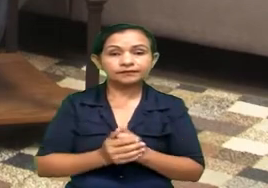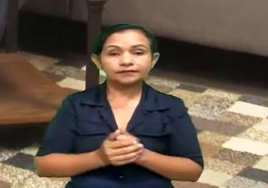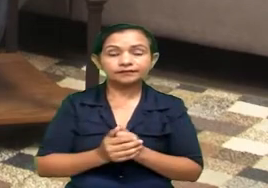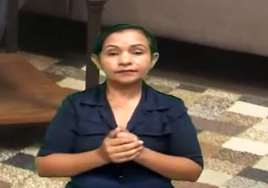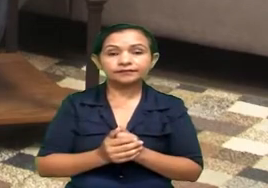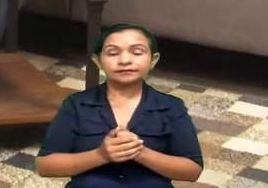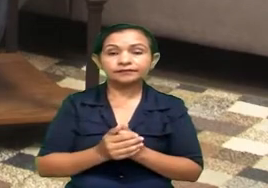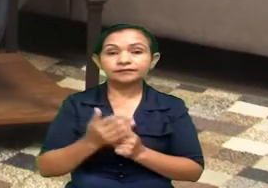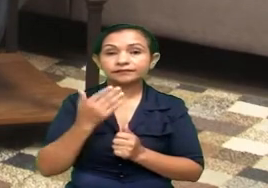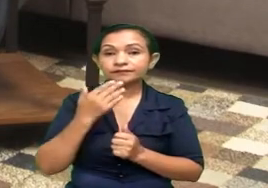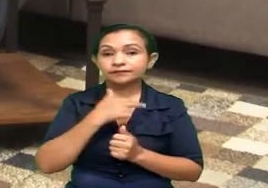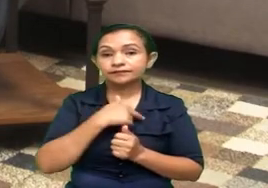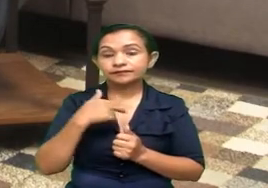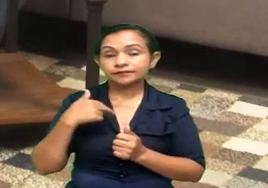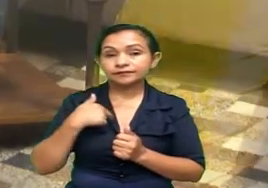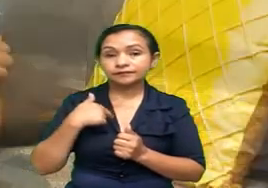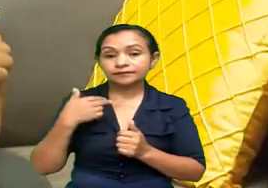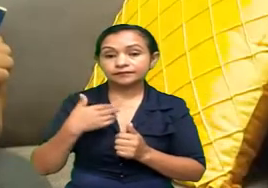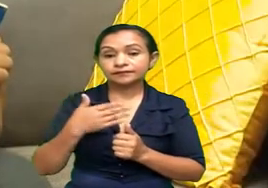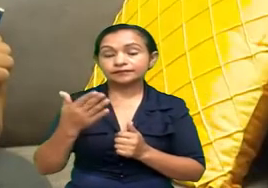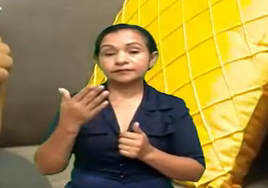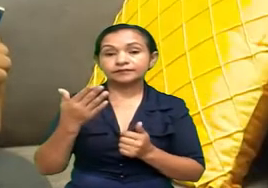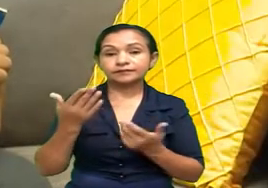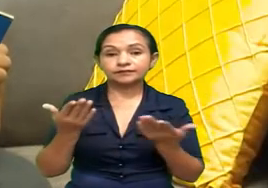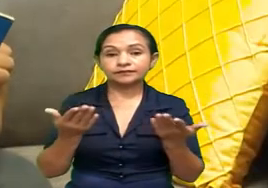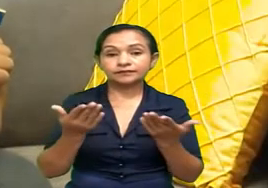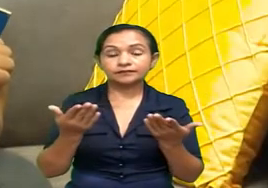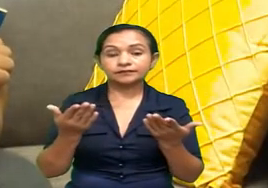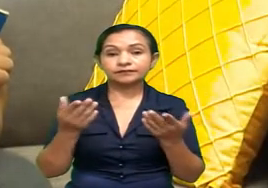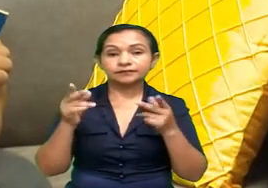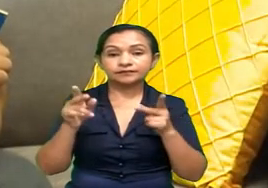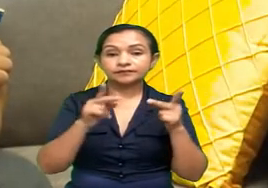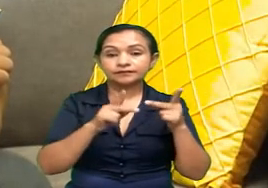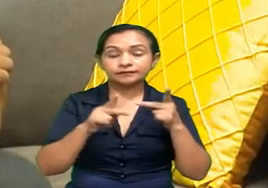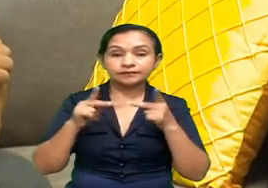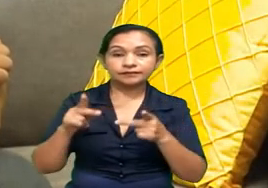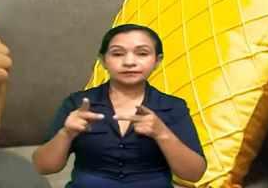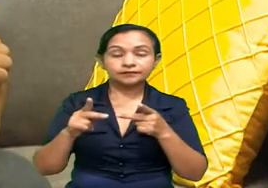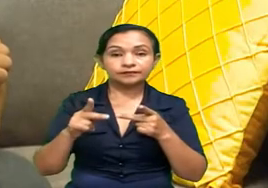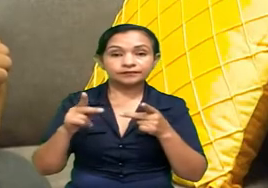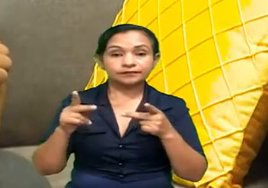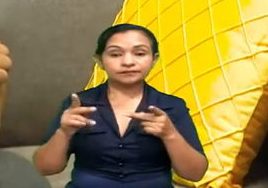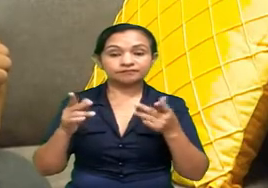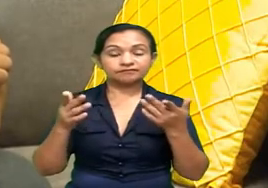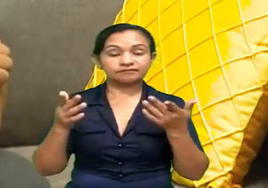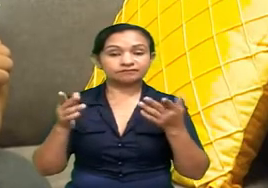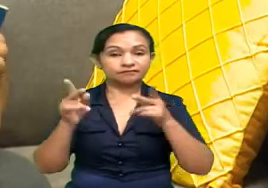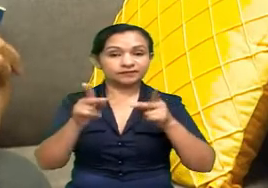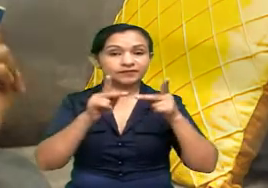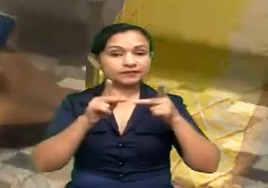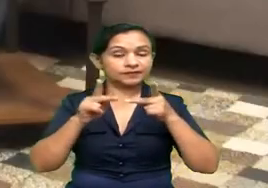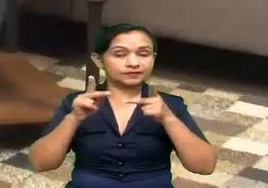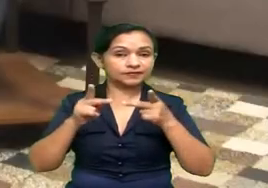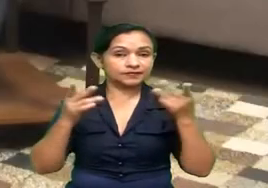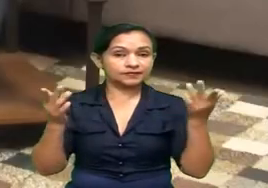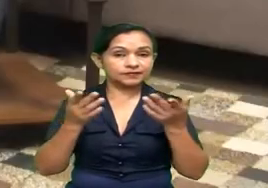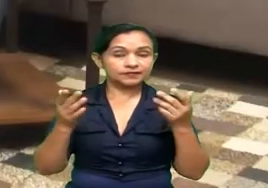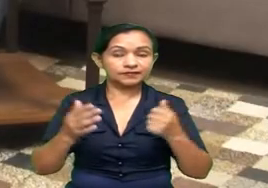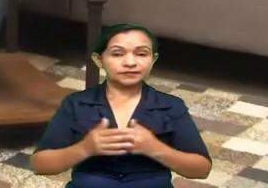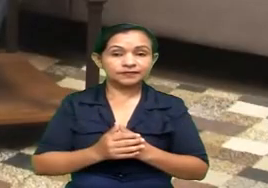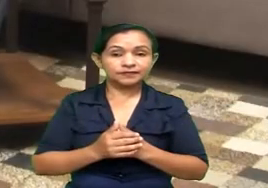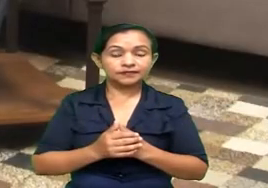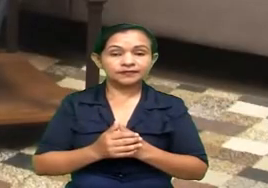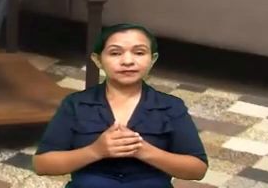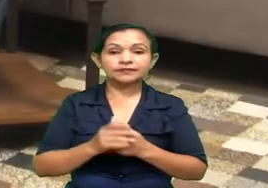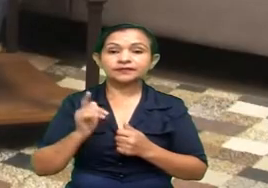siendo un golpe para la moral de los filibusteros, para esa arrogancia que tenían y de